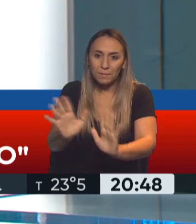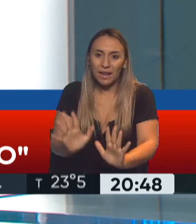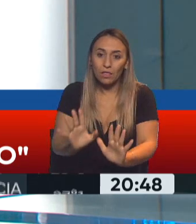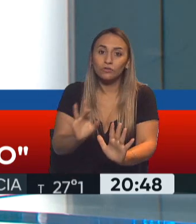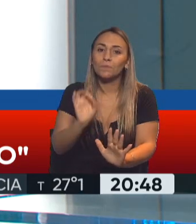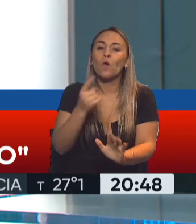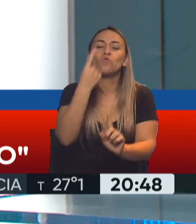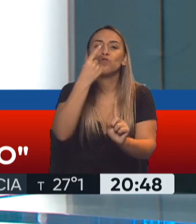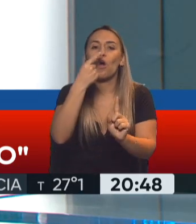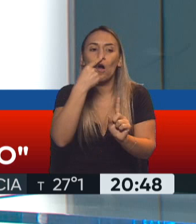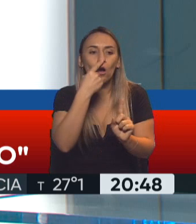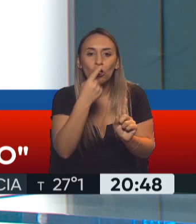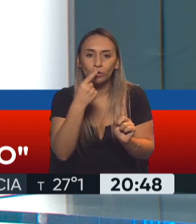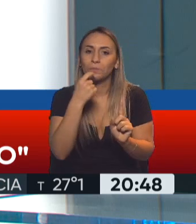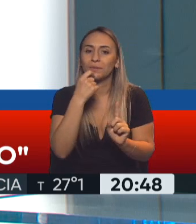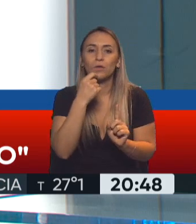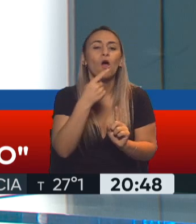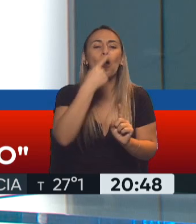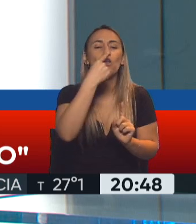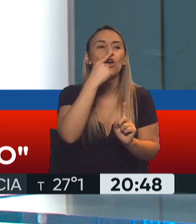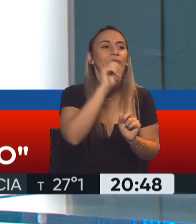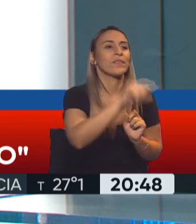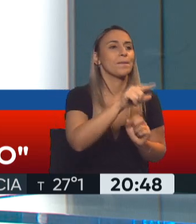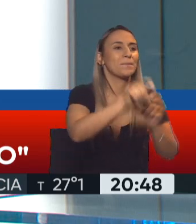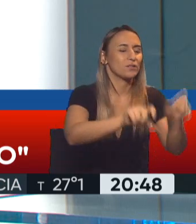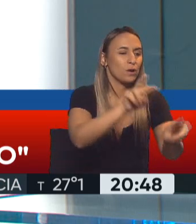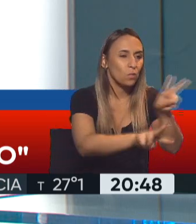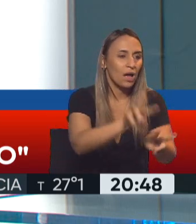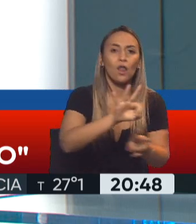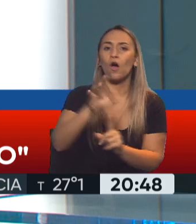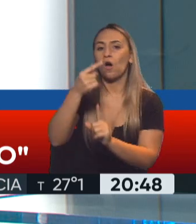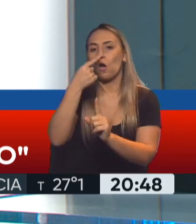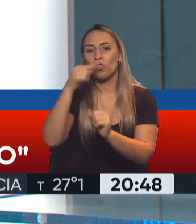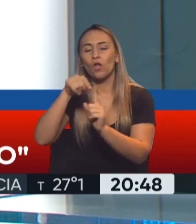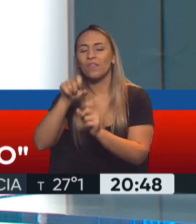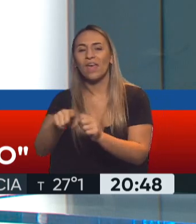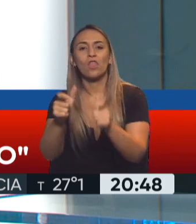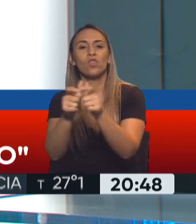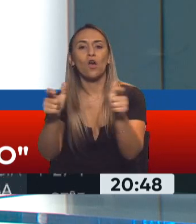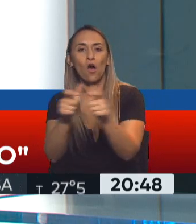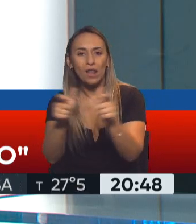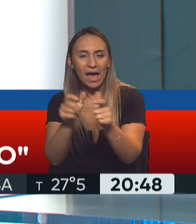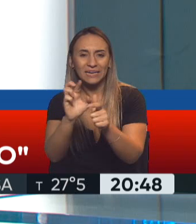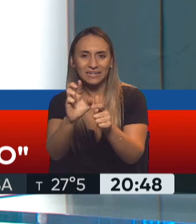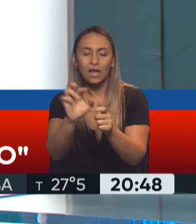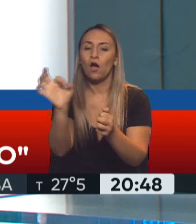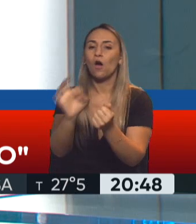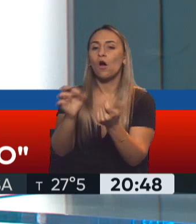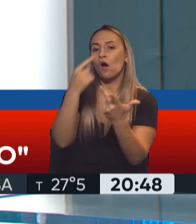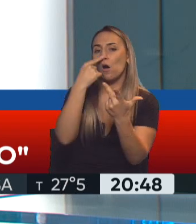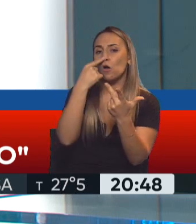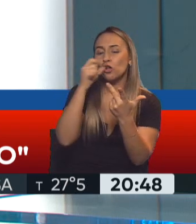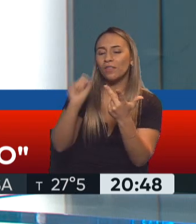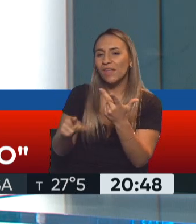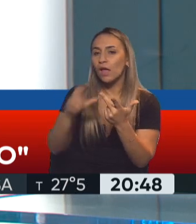para un olor por ejemplo olores humanos olor a dólar olor a cocaína todos los perros sólo pueden estar